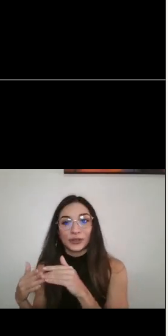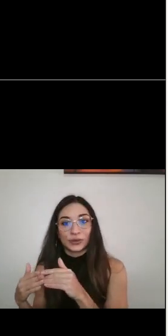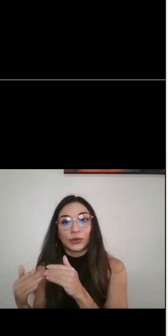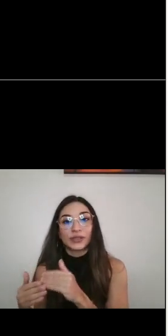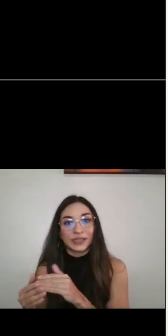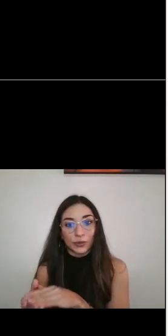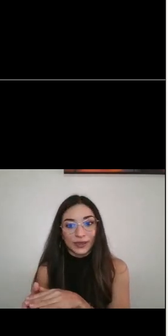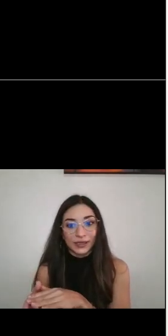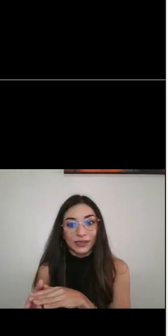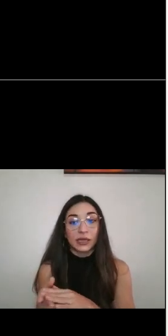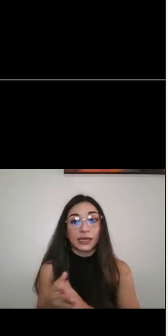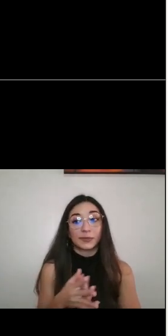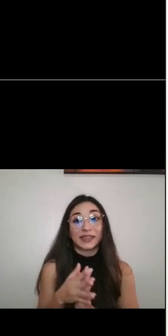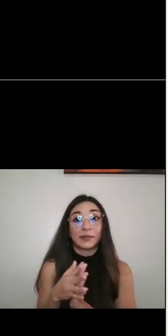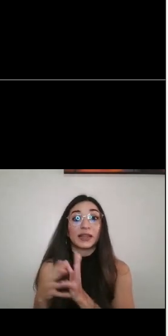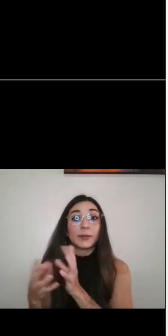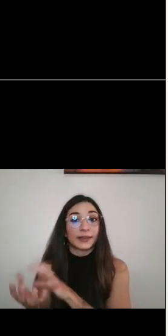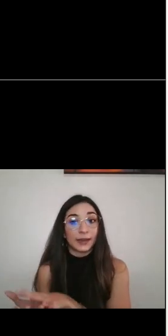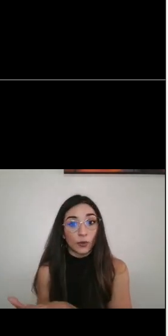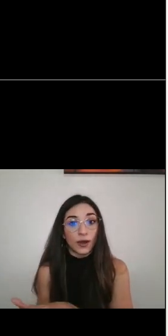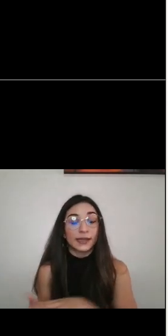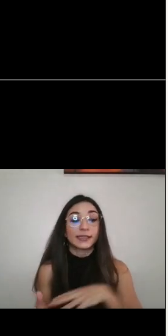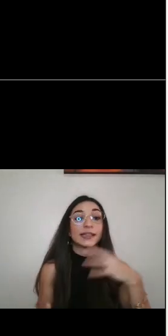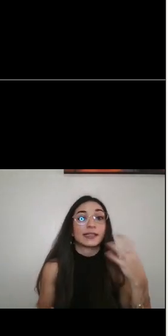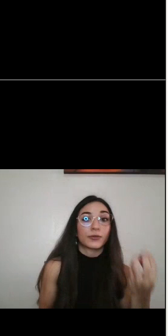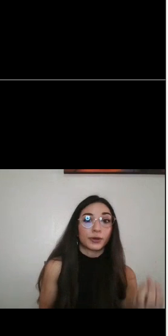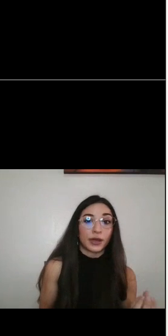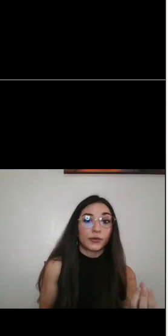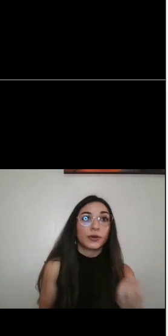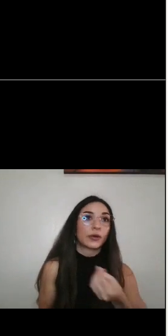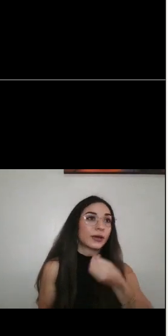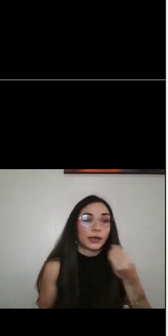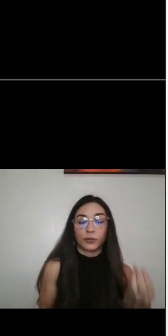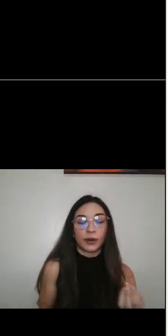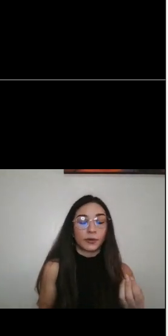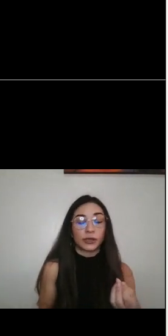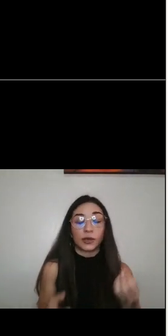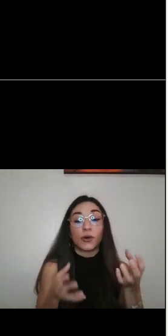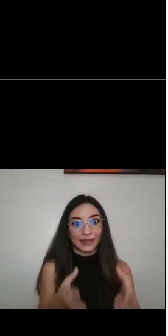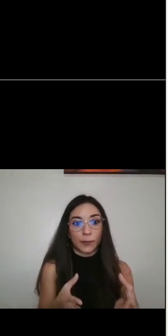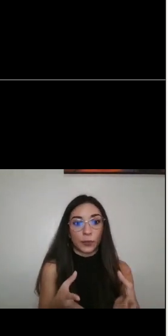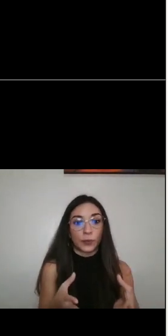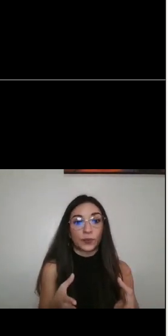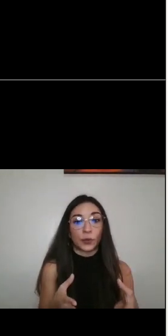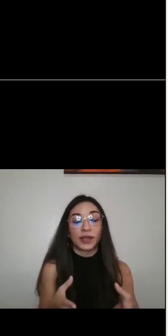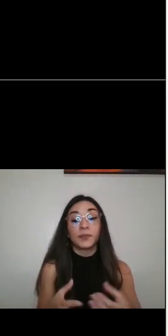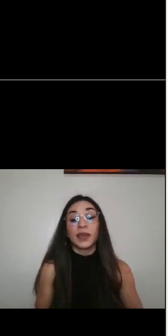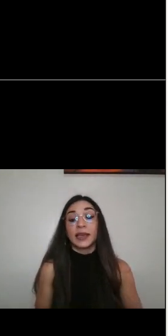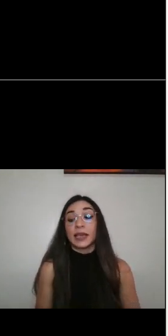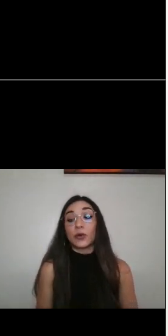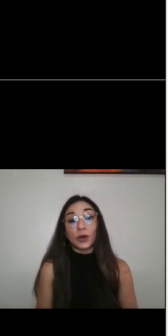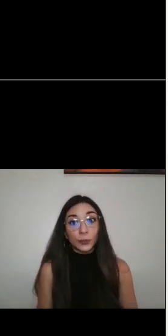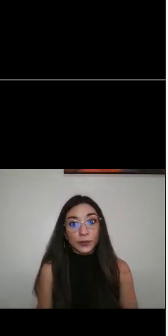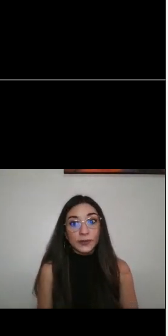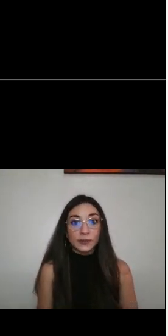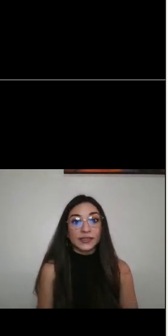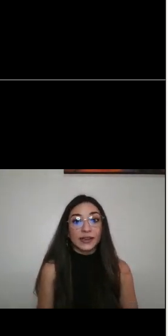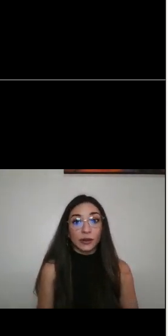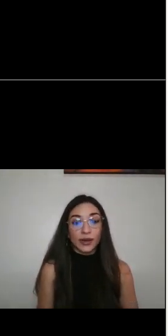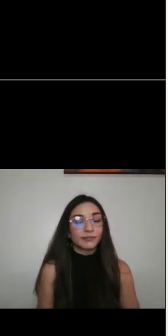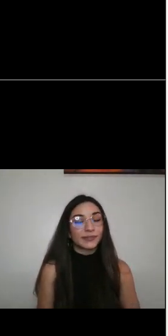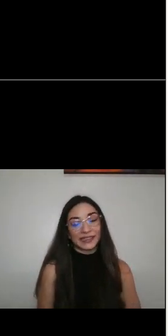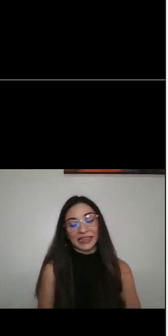menos consecuencias, especialmente en la parte del lenguaje, si es abordado de cualquier problema auditivo a tiempo. ¿Ok? ¿Y cuándo podemos